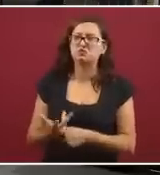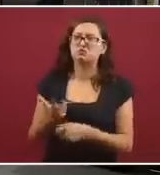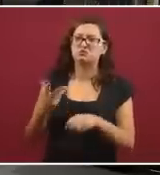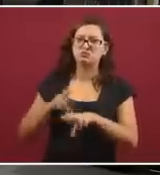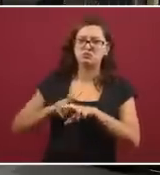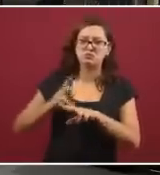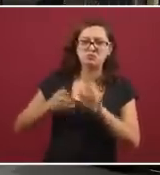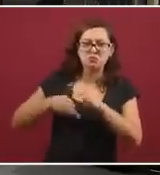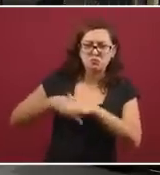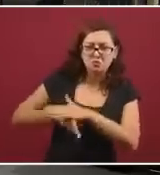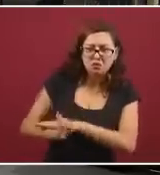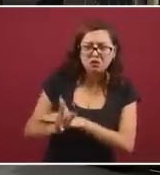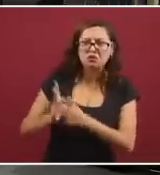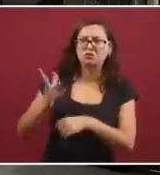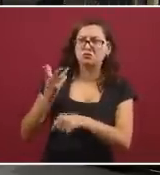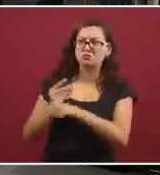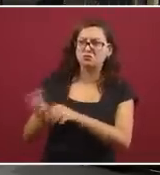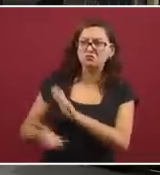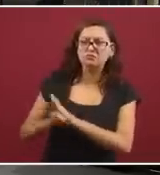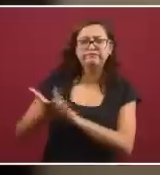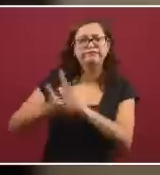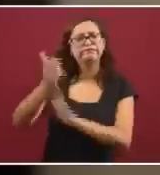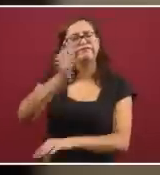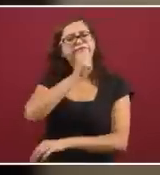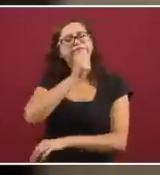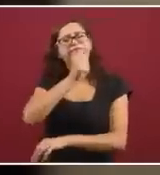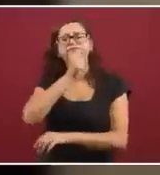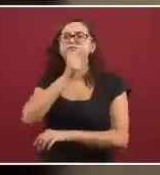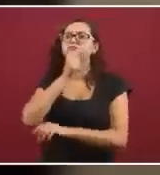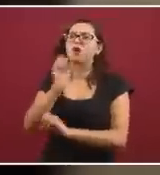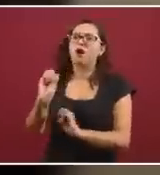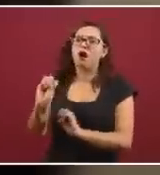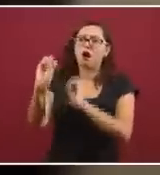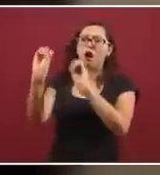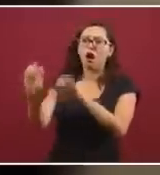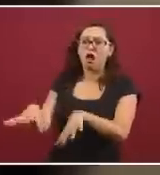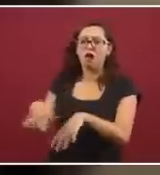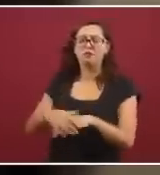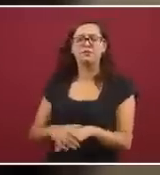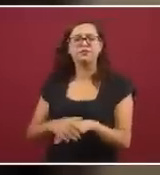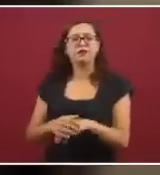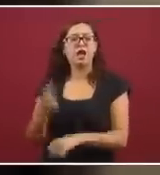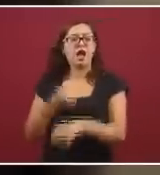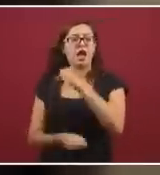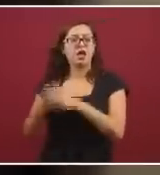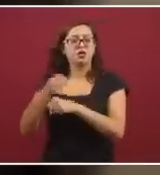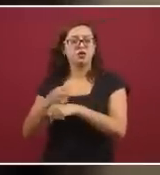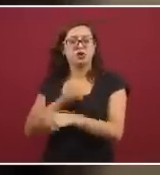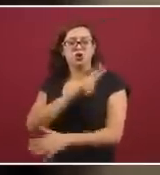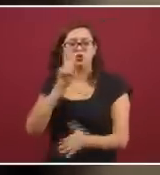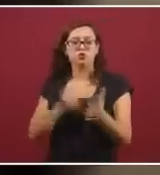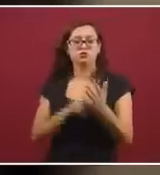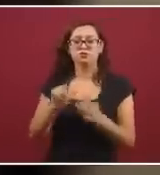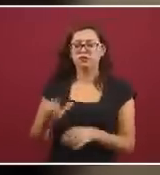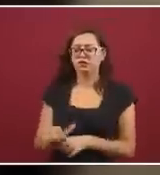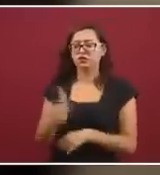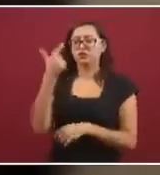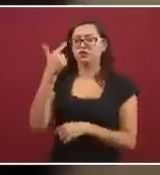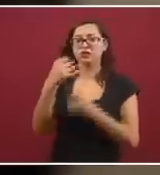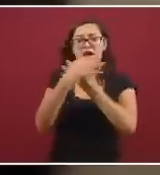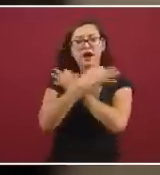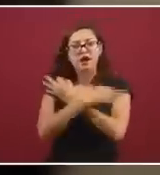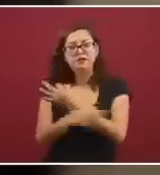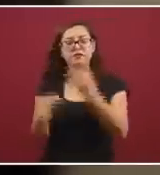la en el 2012 anunció la anunció enrique peña nieto- congelaron la obra 18